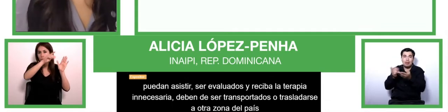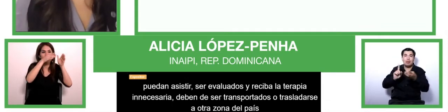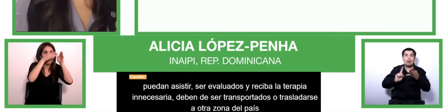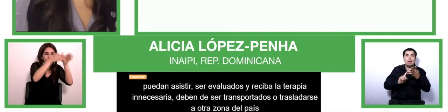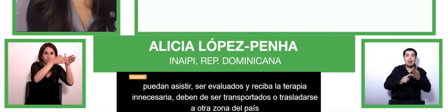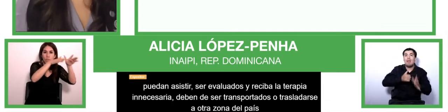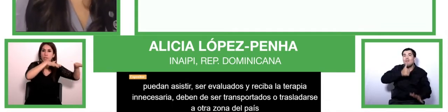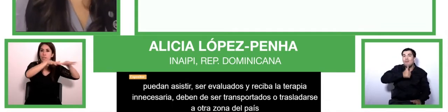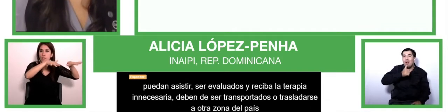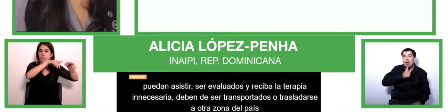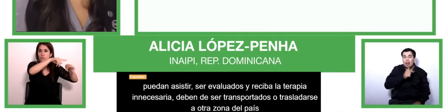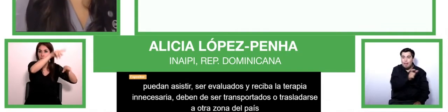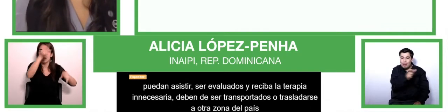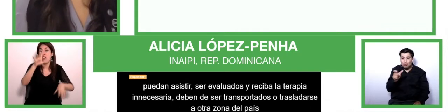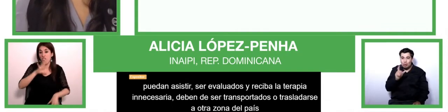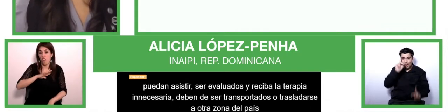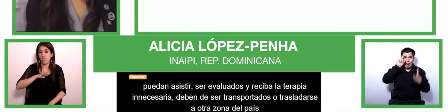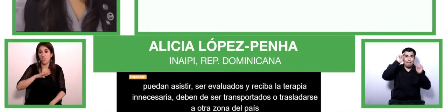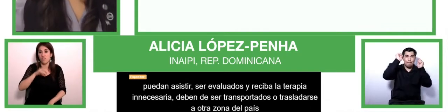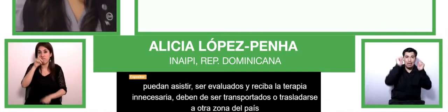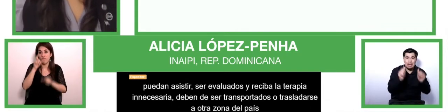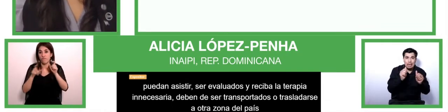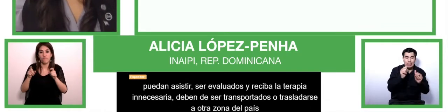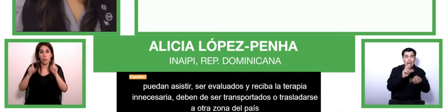falta de especialistas capacitadas en el área.